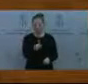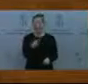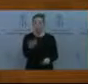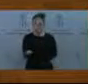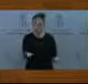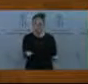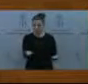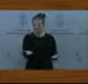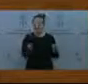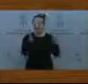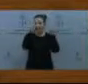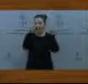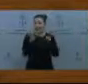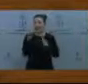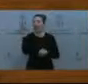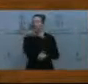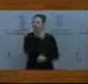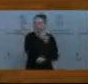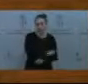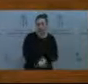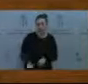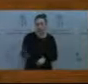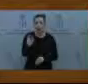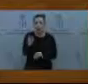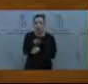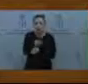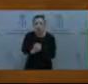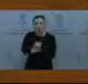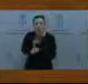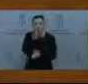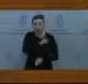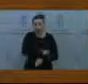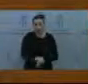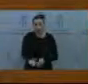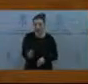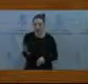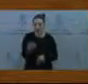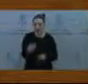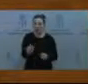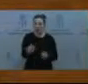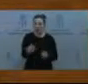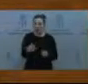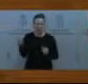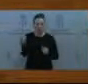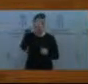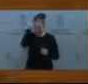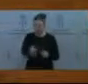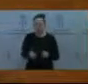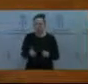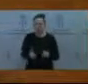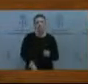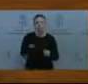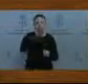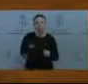infantiles o guarderías tuviese que tener protagonismo en los debates parlamentarios y, desde luego, solución en el ámbito